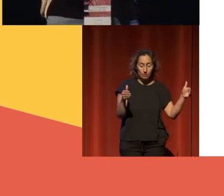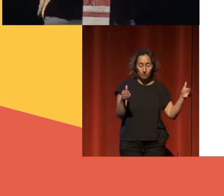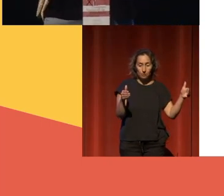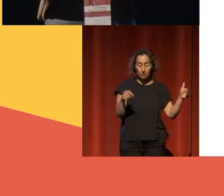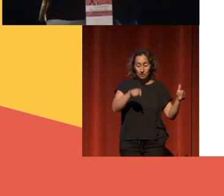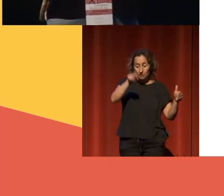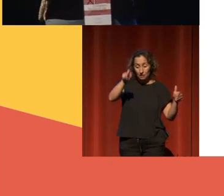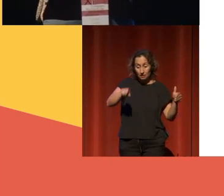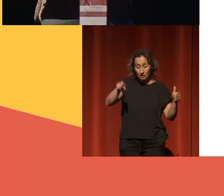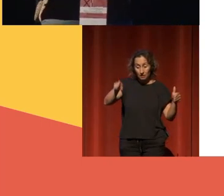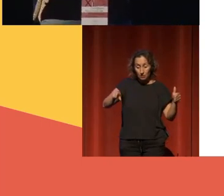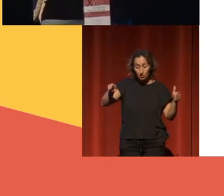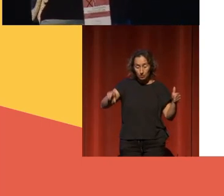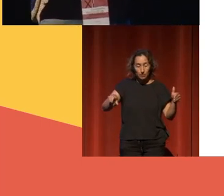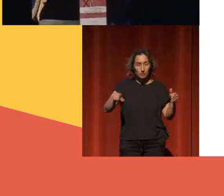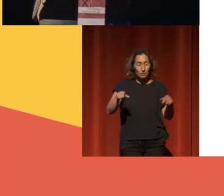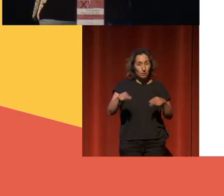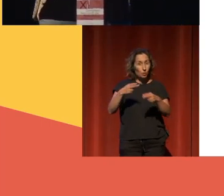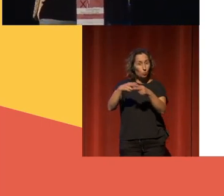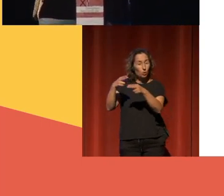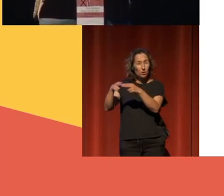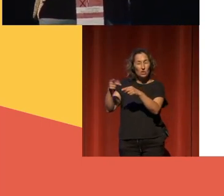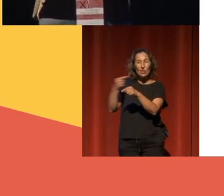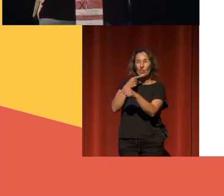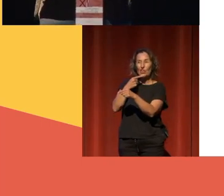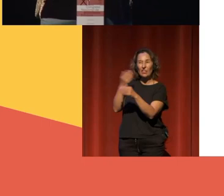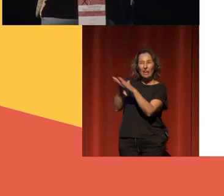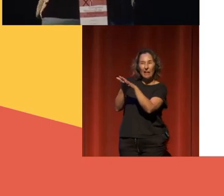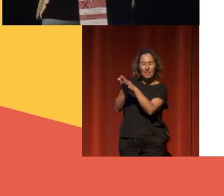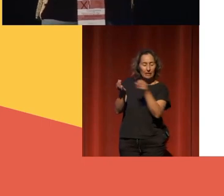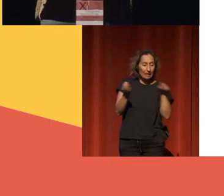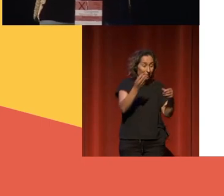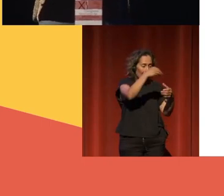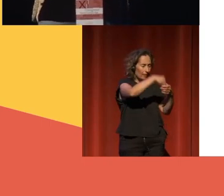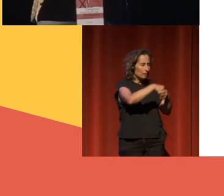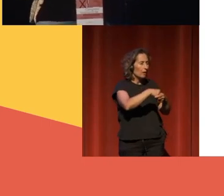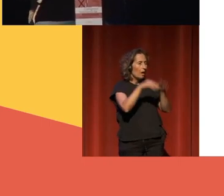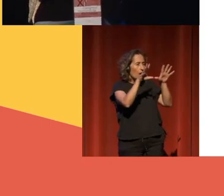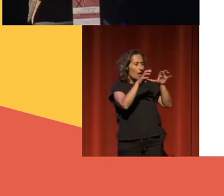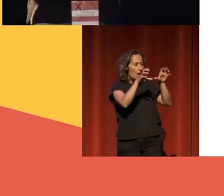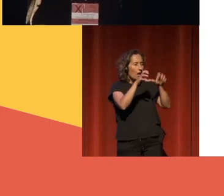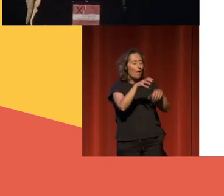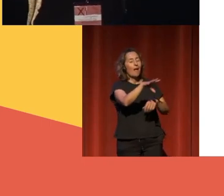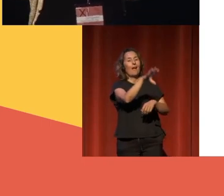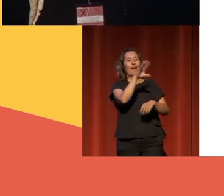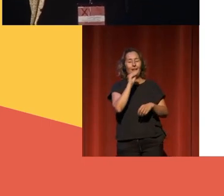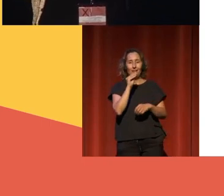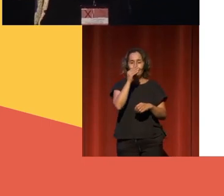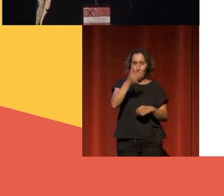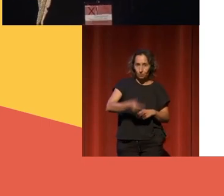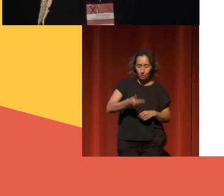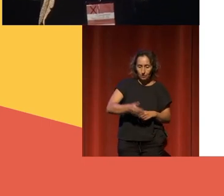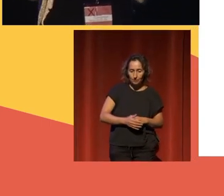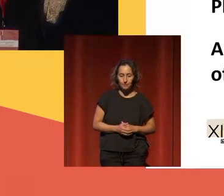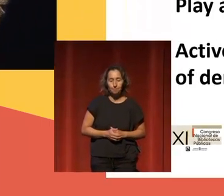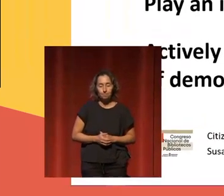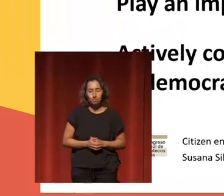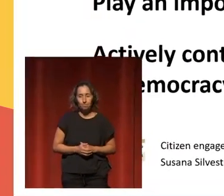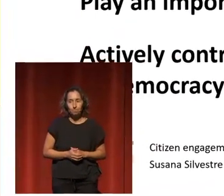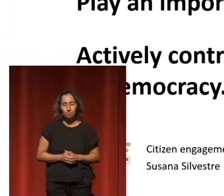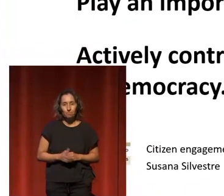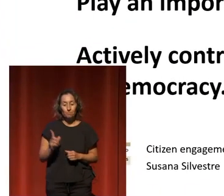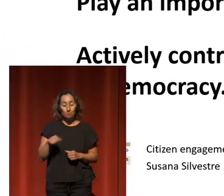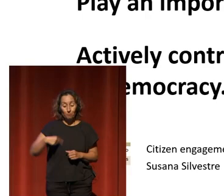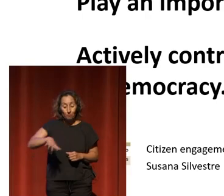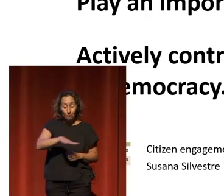a entender las ideas que promueven los políticos También es importante que seamos